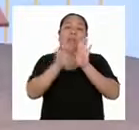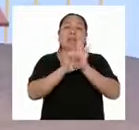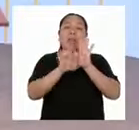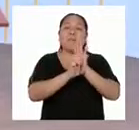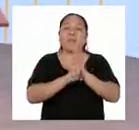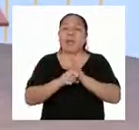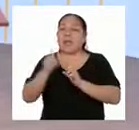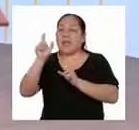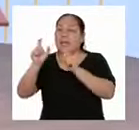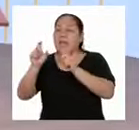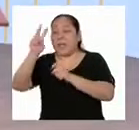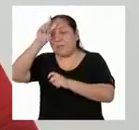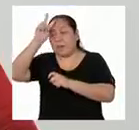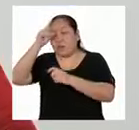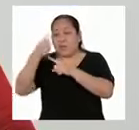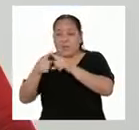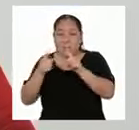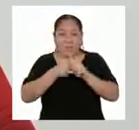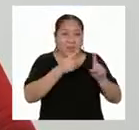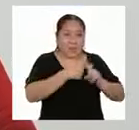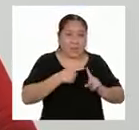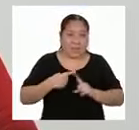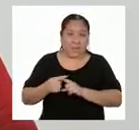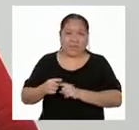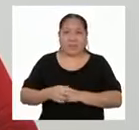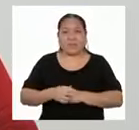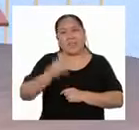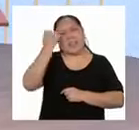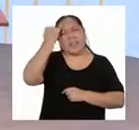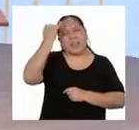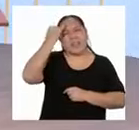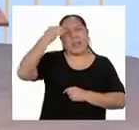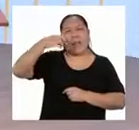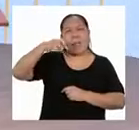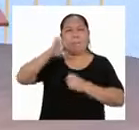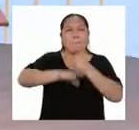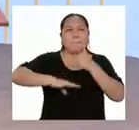Perú. Ese sería el subtema. ¿Y la idea principal?